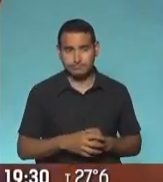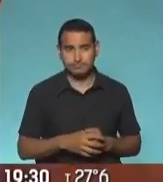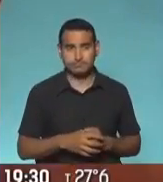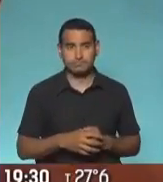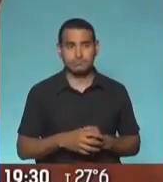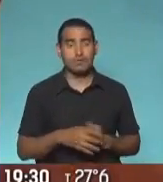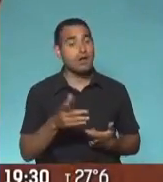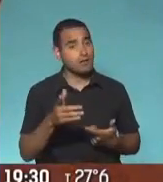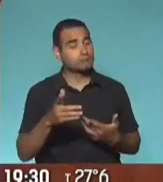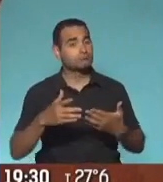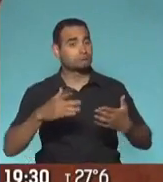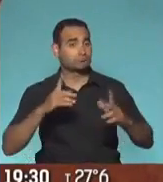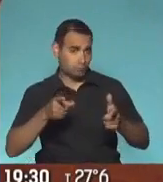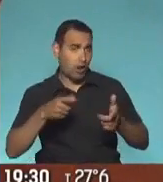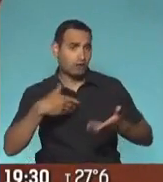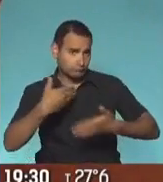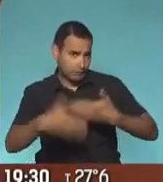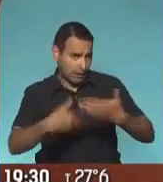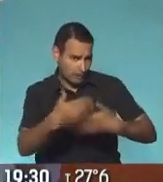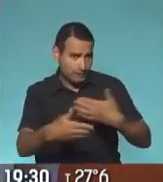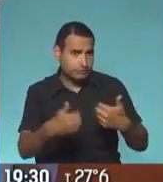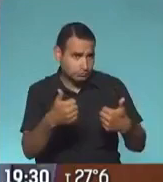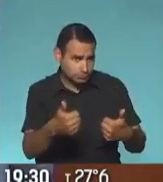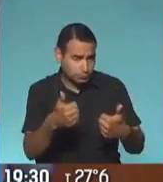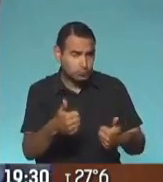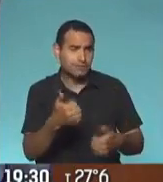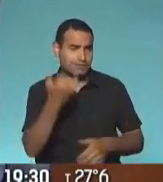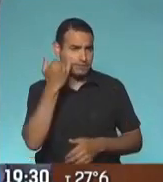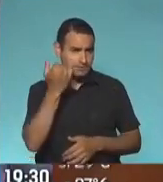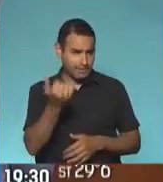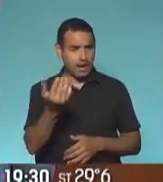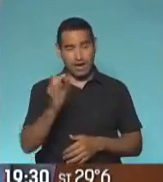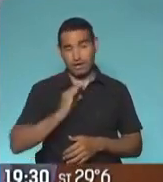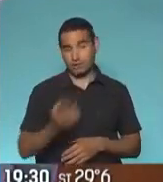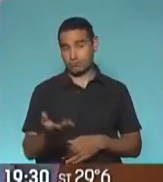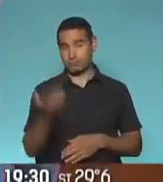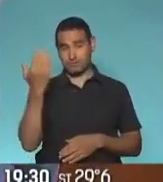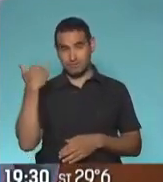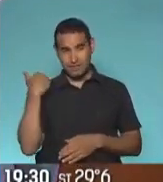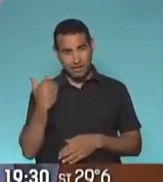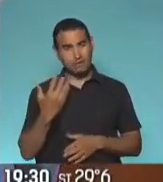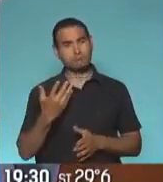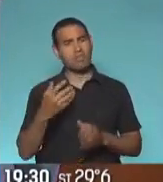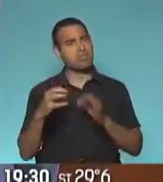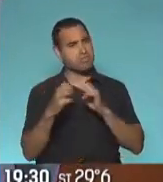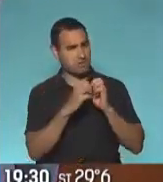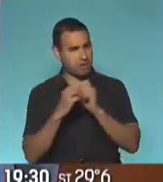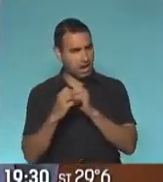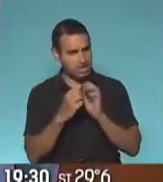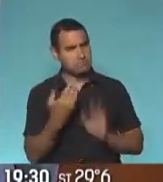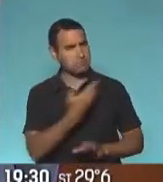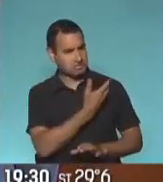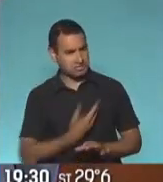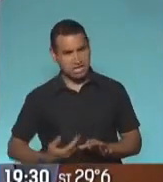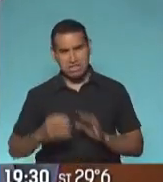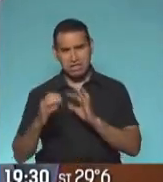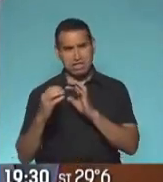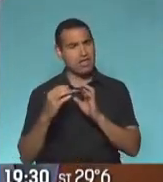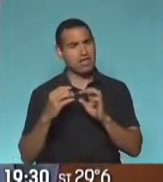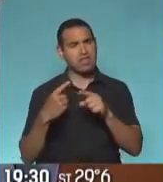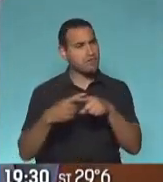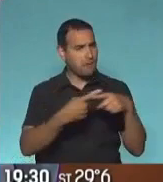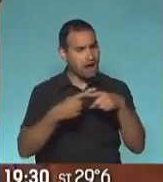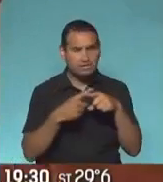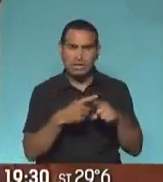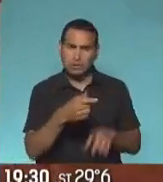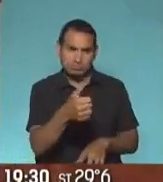un avance enorme. Ya fue un avance tener el año pasado el debate, la habilitación presidencial y tener el debate. Creo que